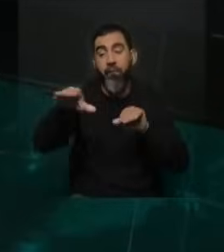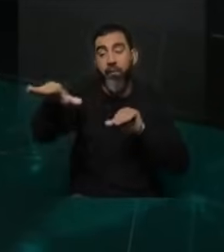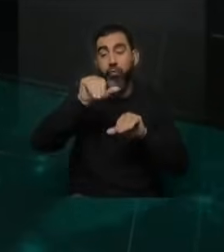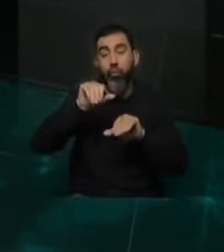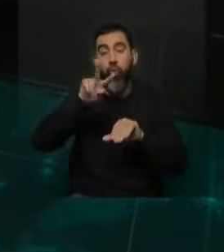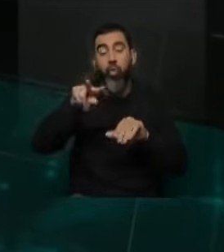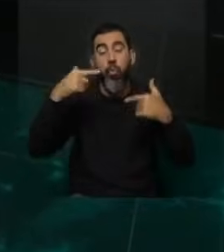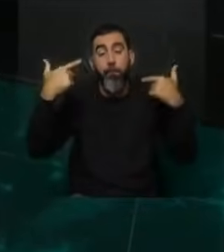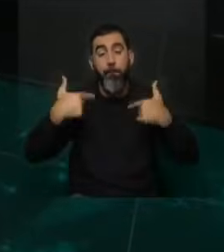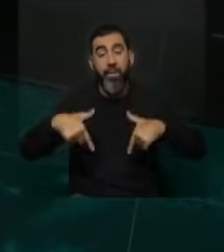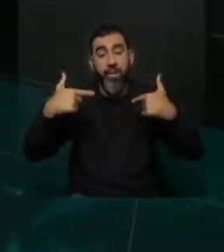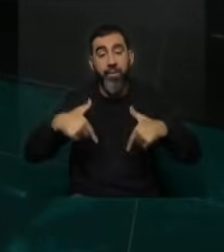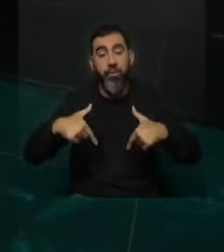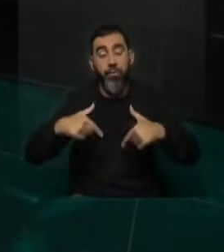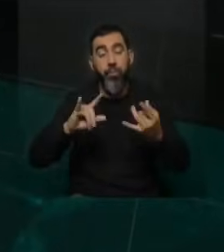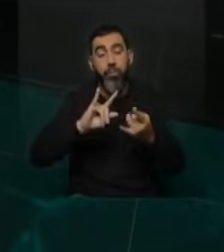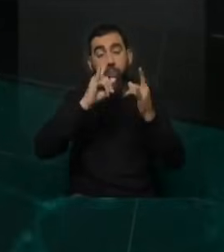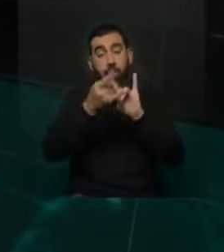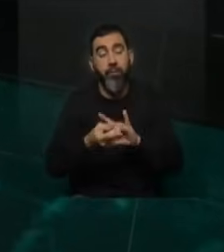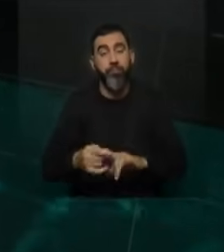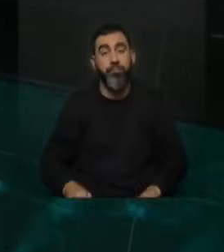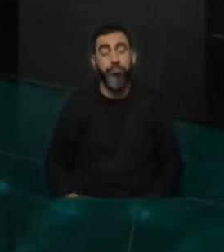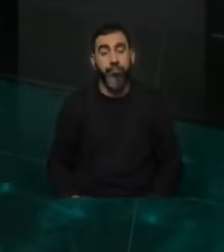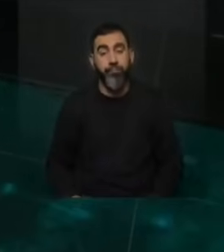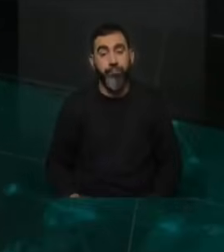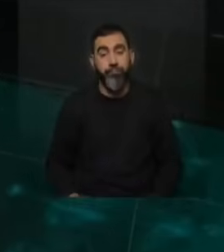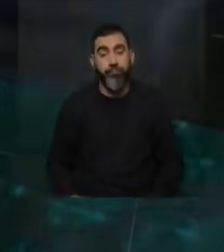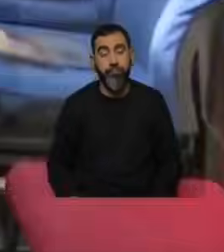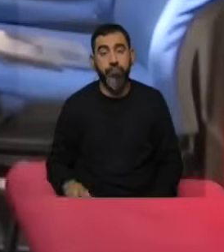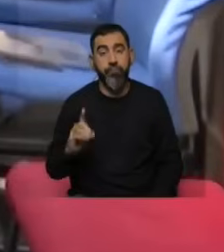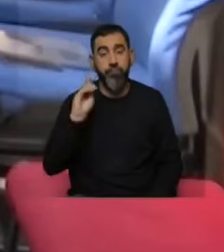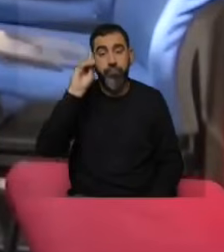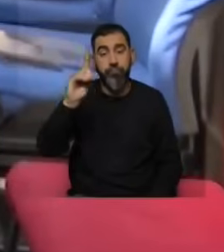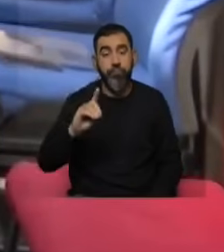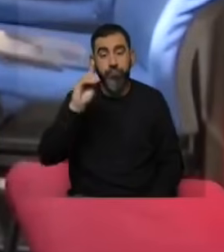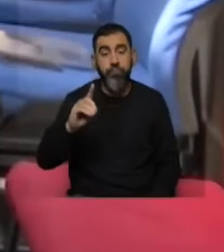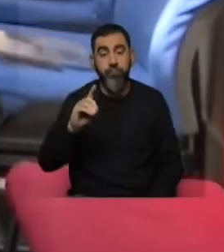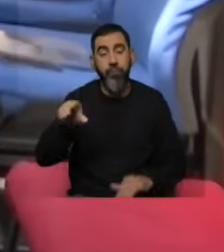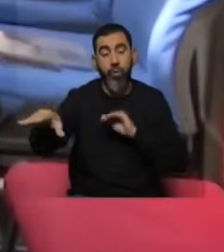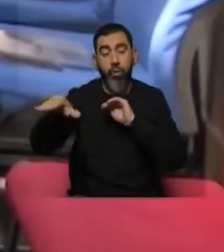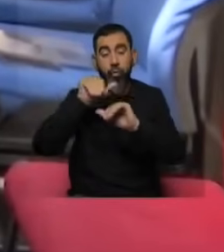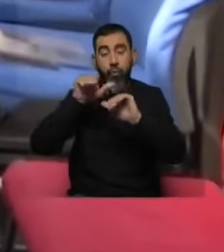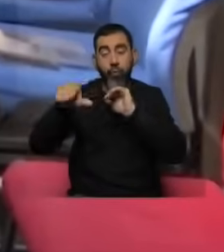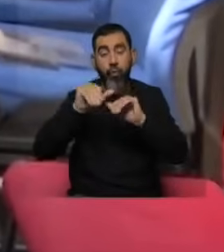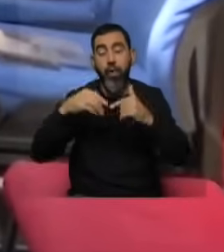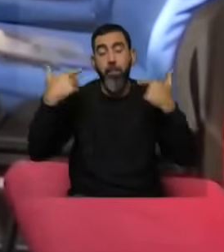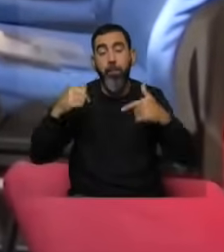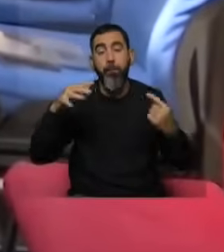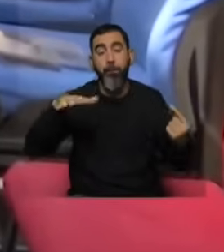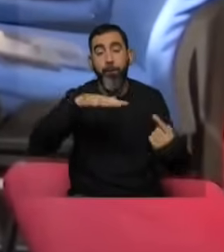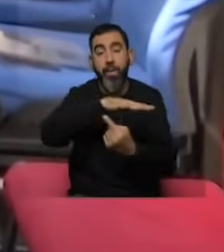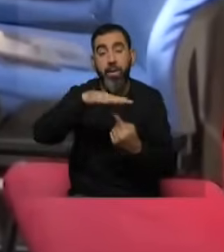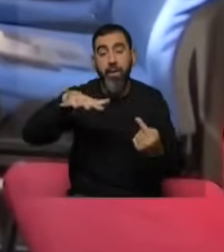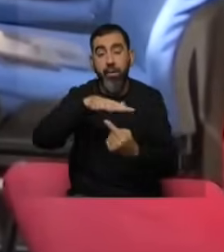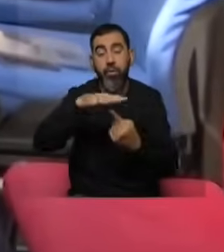dos ministros eh al parlamento efectivamente la diputada Martina casá va a convocar al ministro de ambiente Robert